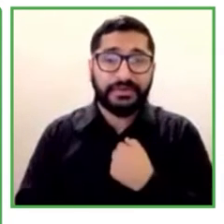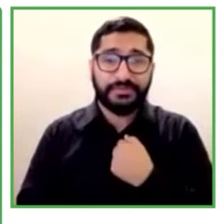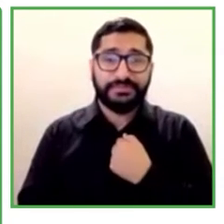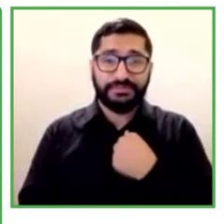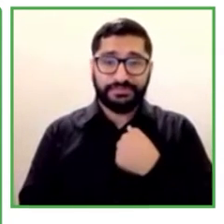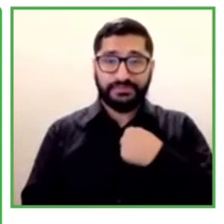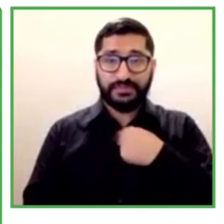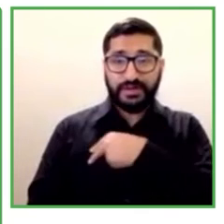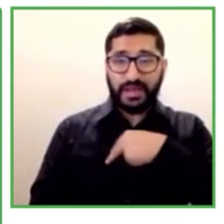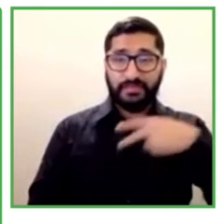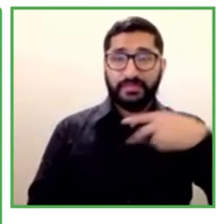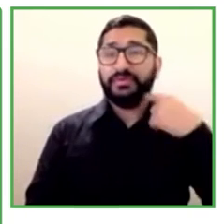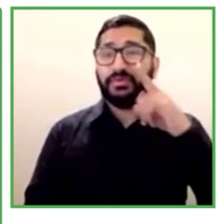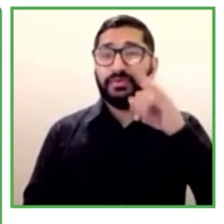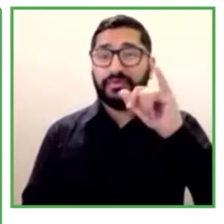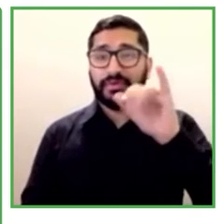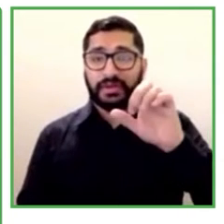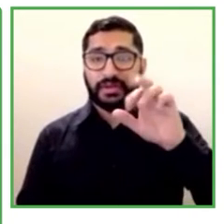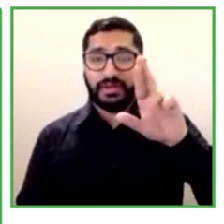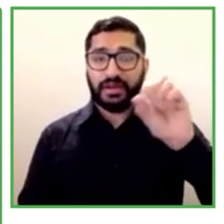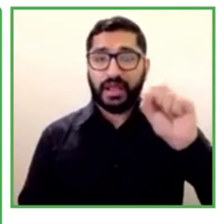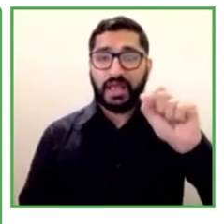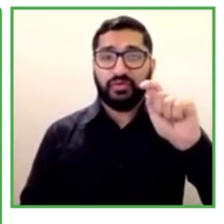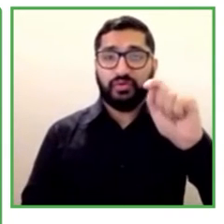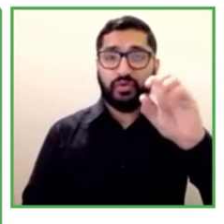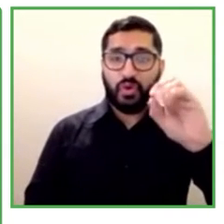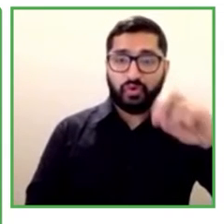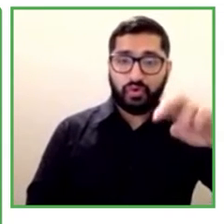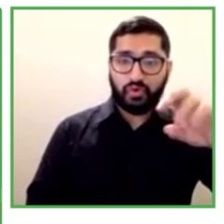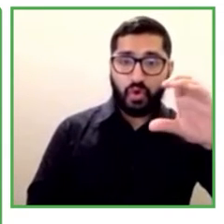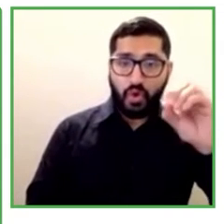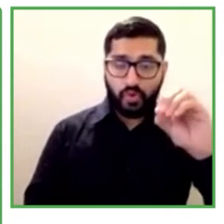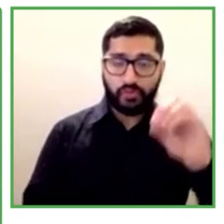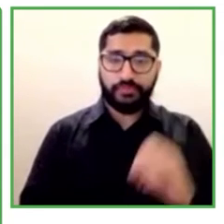me complica enfocar bien la visión.